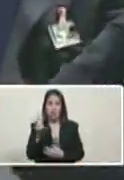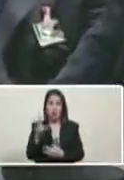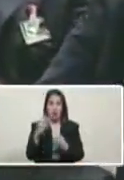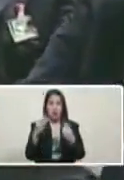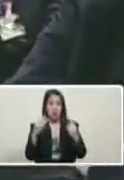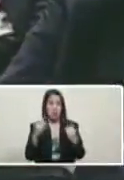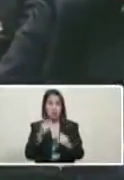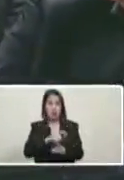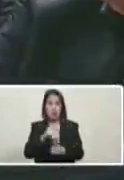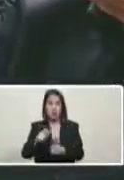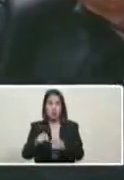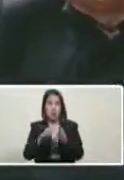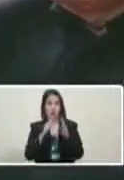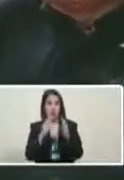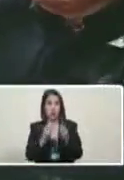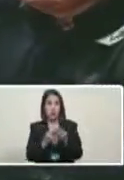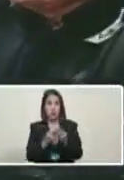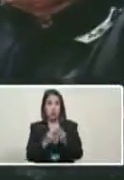mundo.